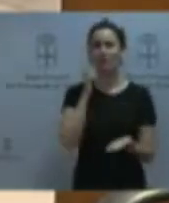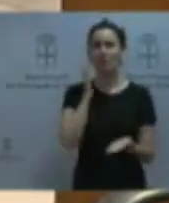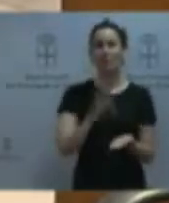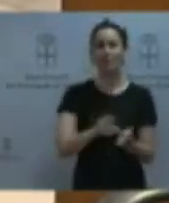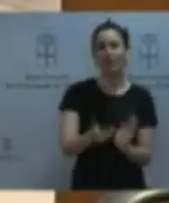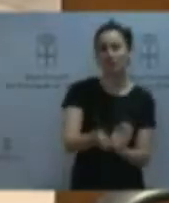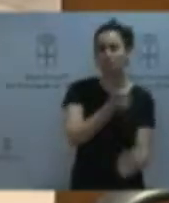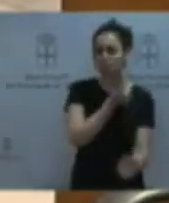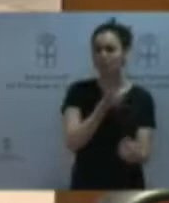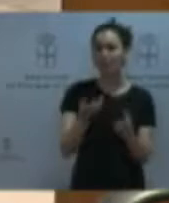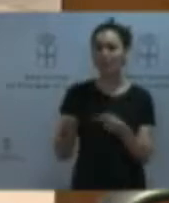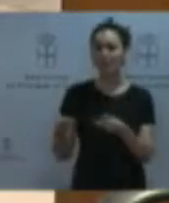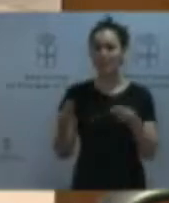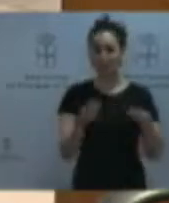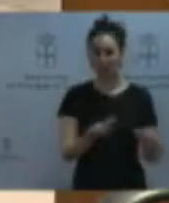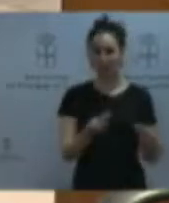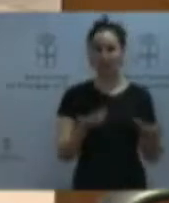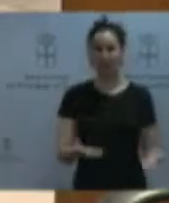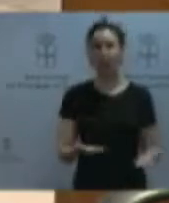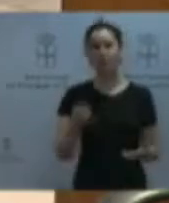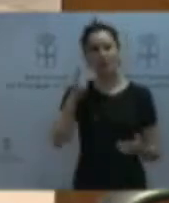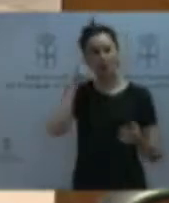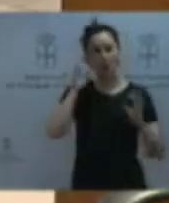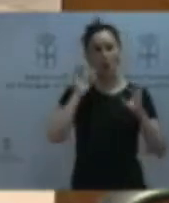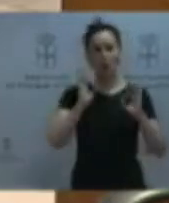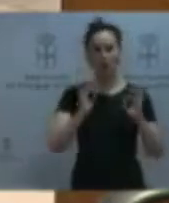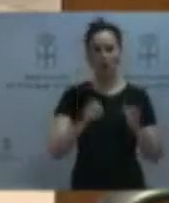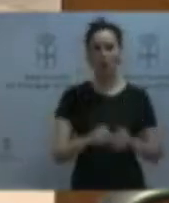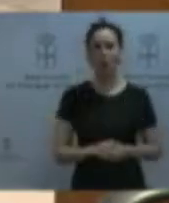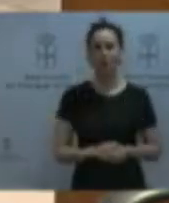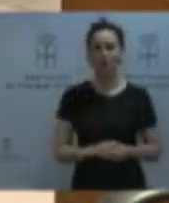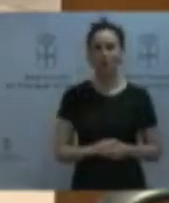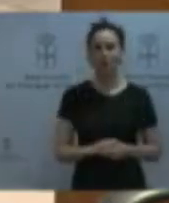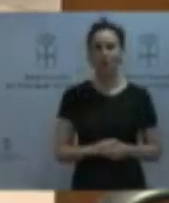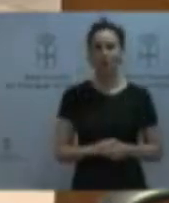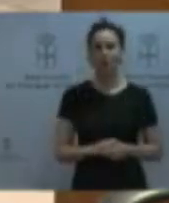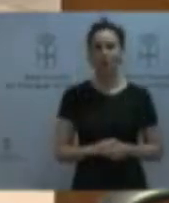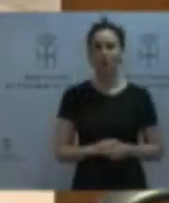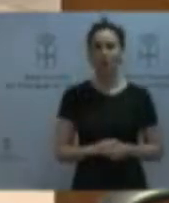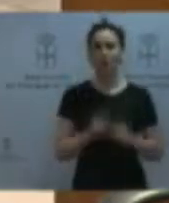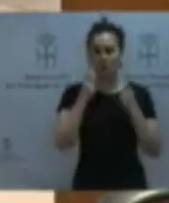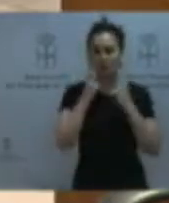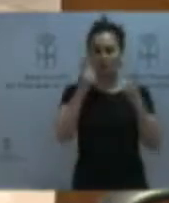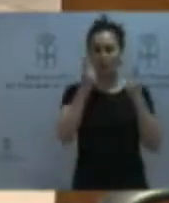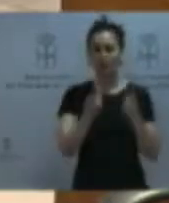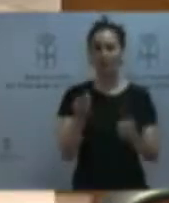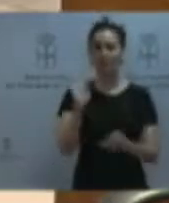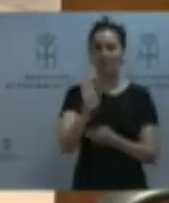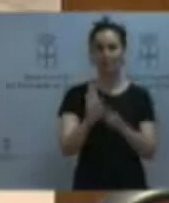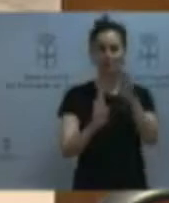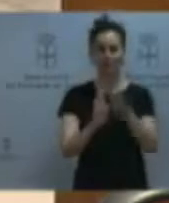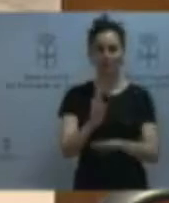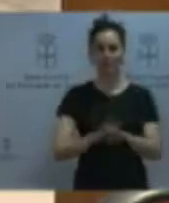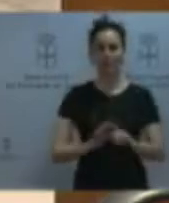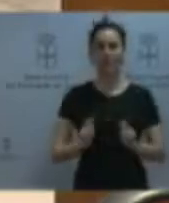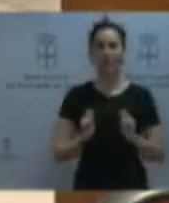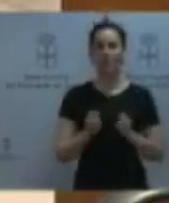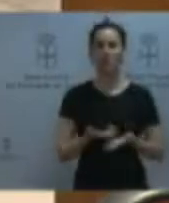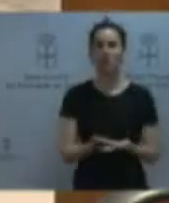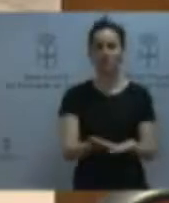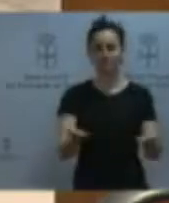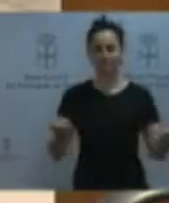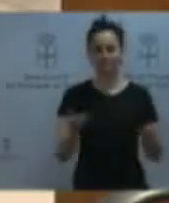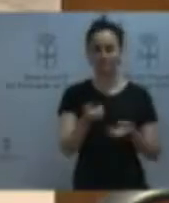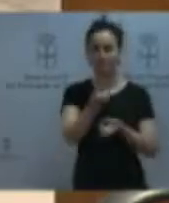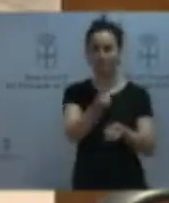Naturalmente, se hizo una primera propuesta de puesta a disposición de toda esa información para su examen, propuesta que